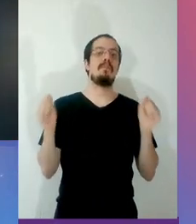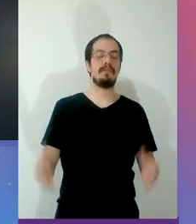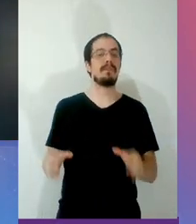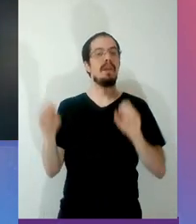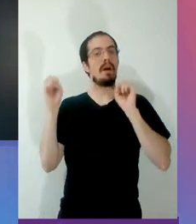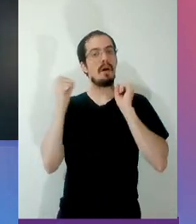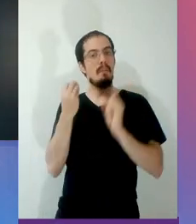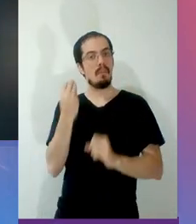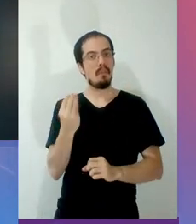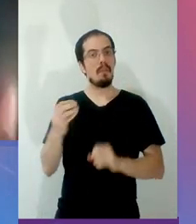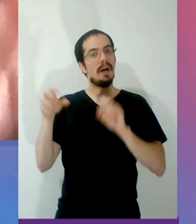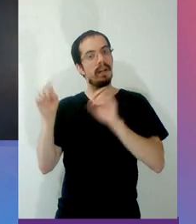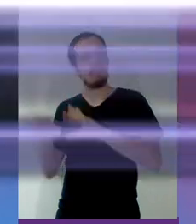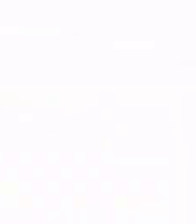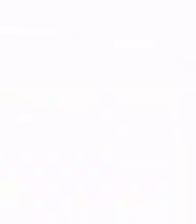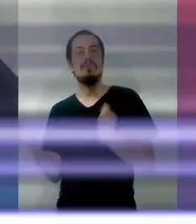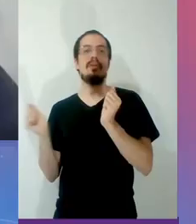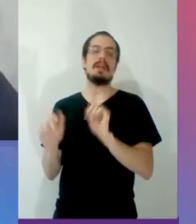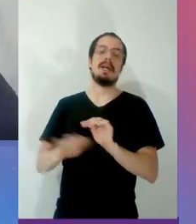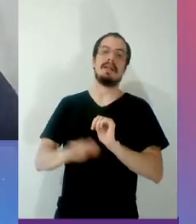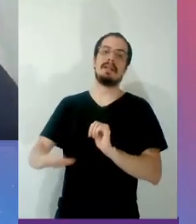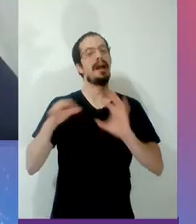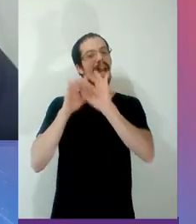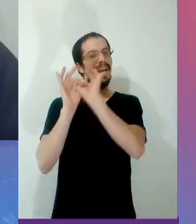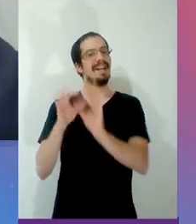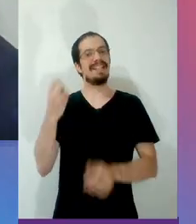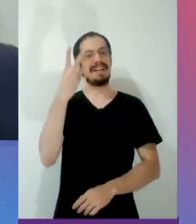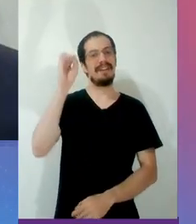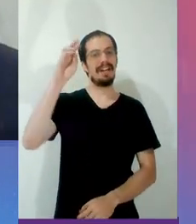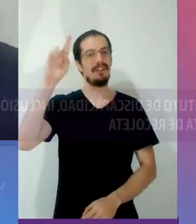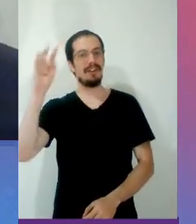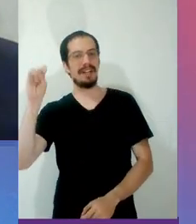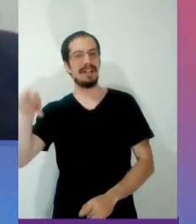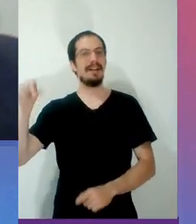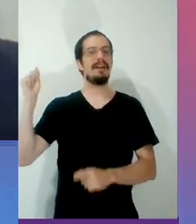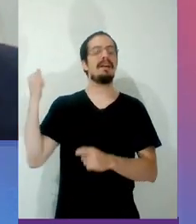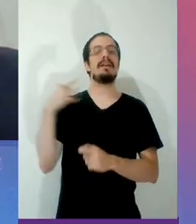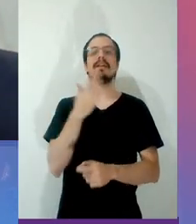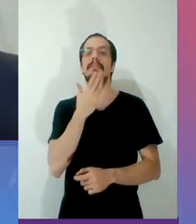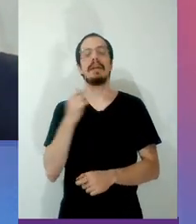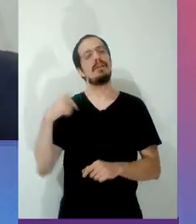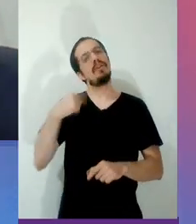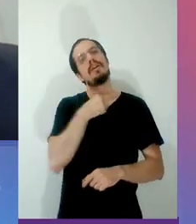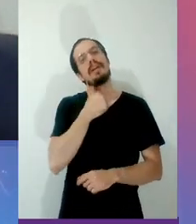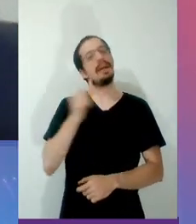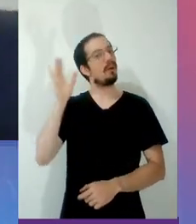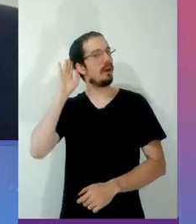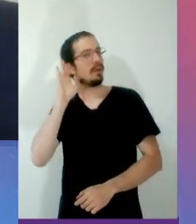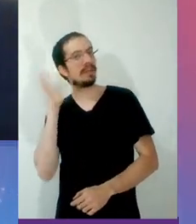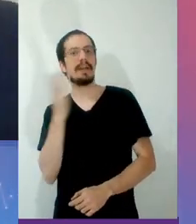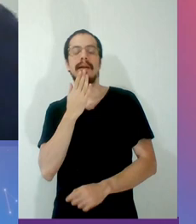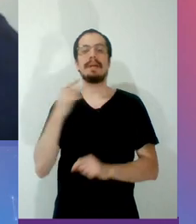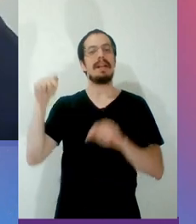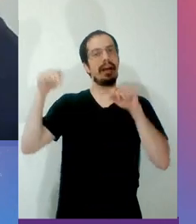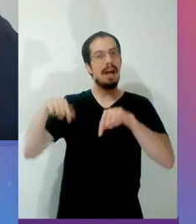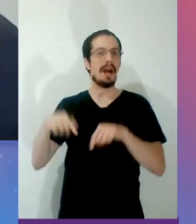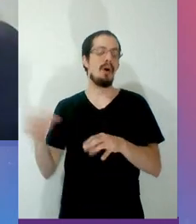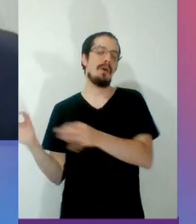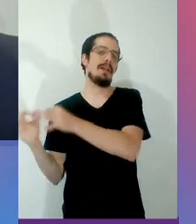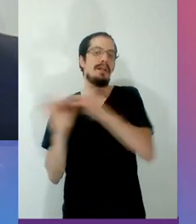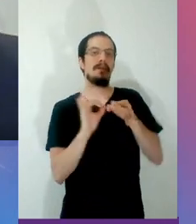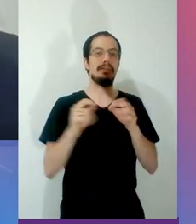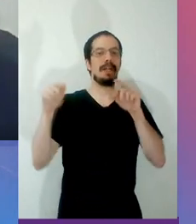niños. Muchas gracias, Verónica. Y me gustaría escuchar entonces las